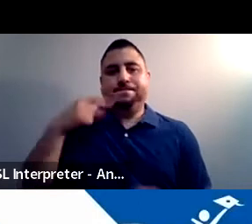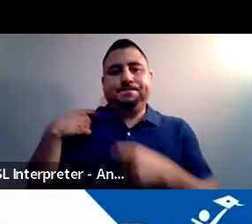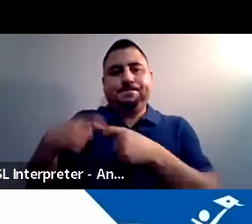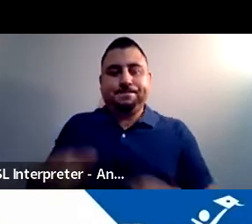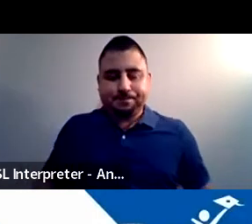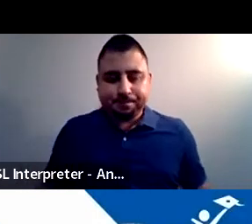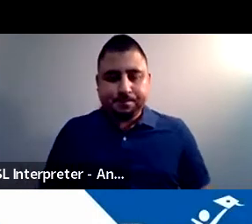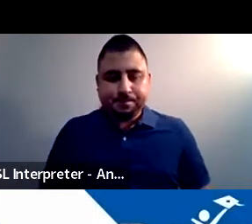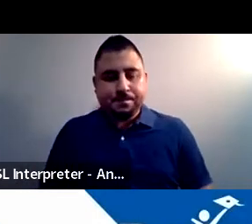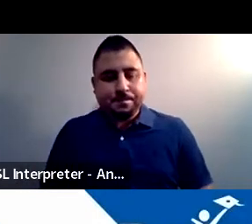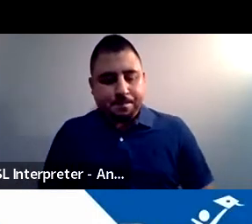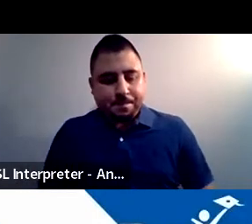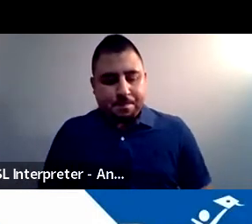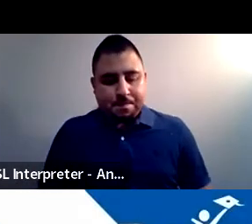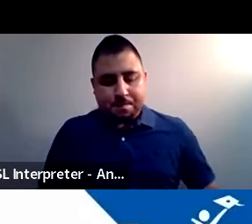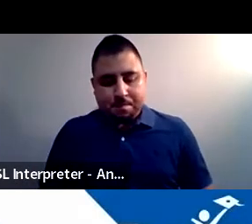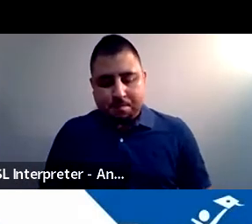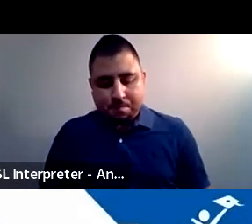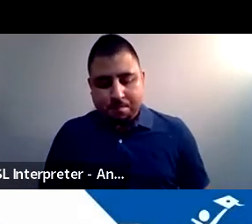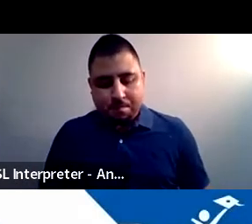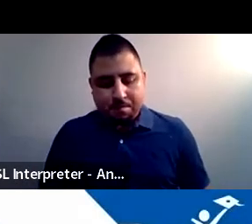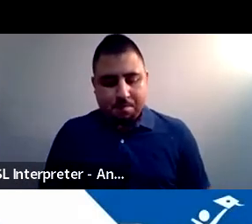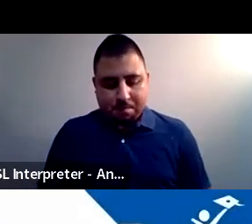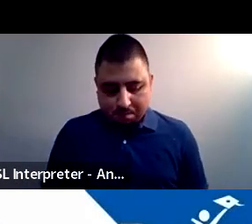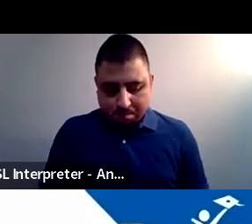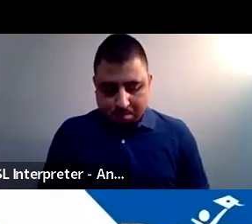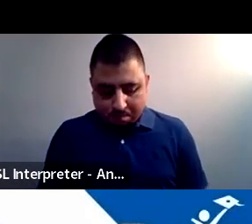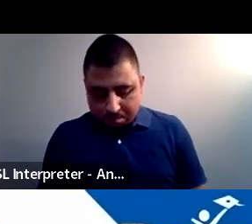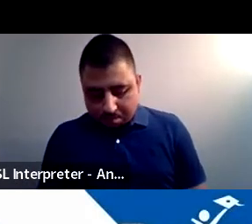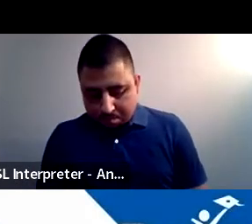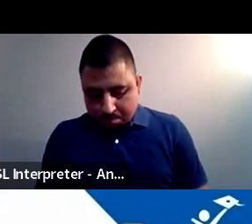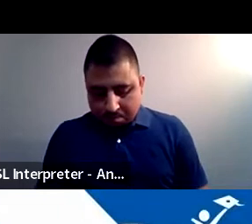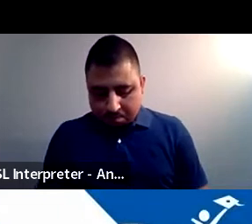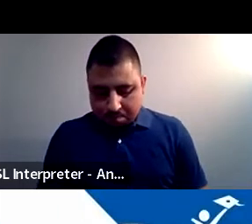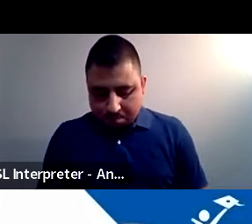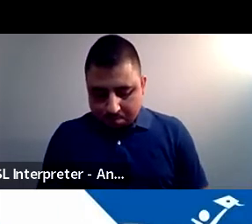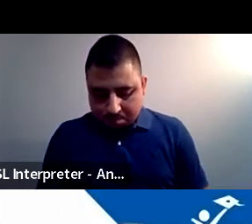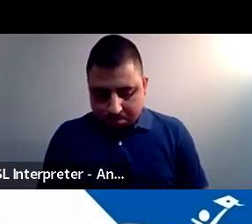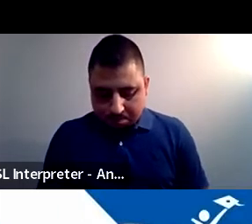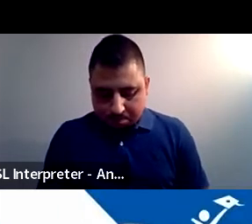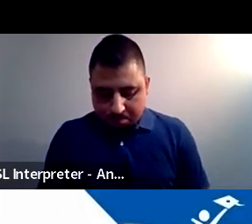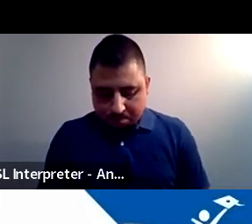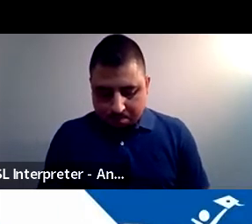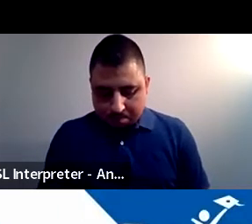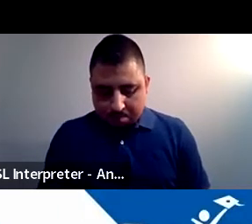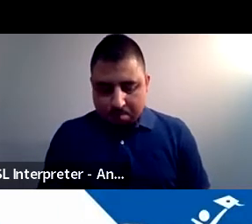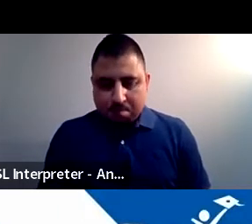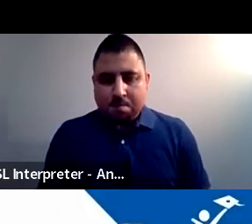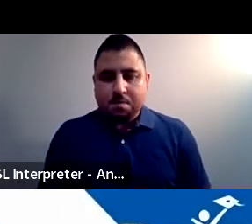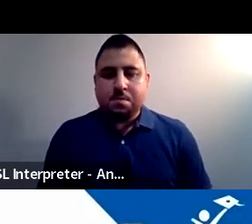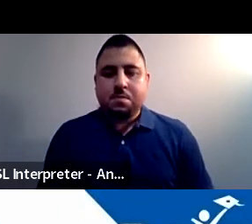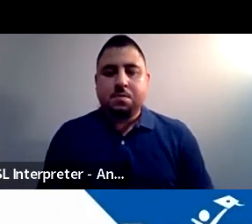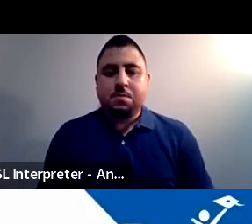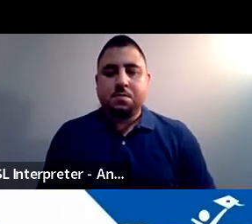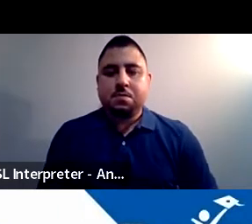el cambio que quieren hacer con la escuela donde va mi hijo. Mi hijo estudia en la escuela Langley Park